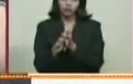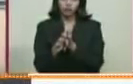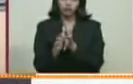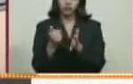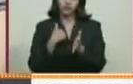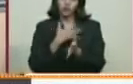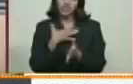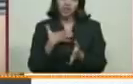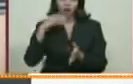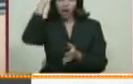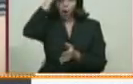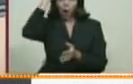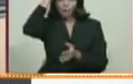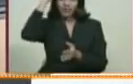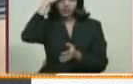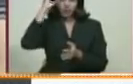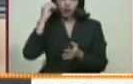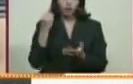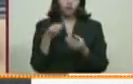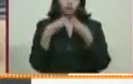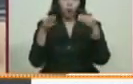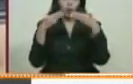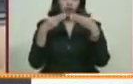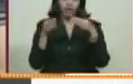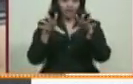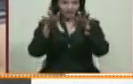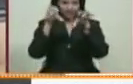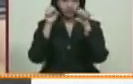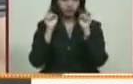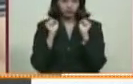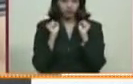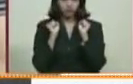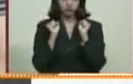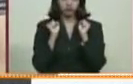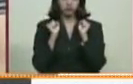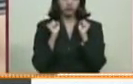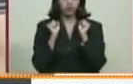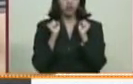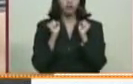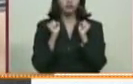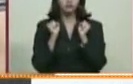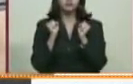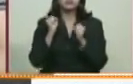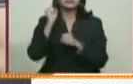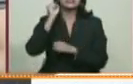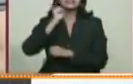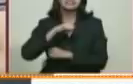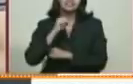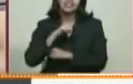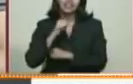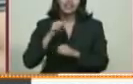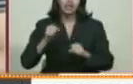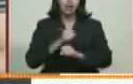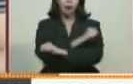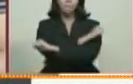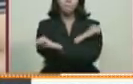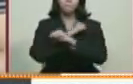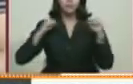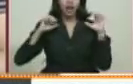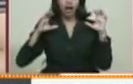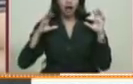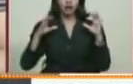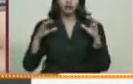opinión pública interprete, Amorín, y capte, ¿no? Si efectivamente estalla la tribuna